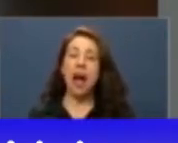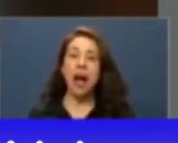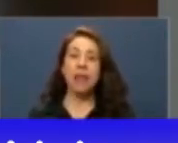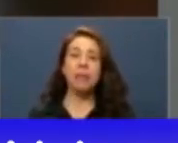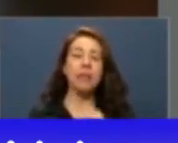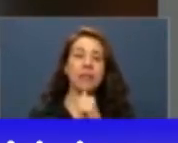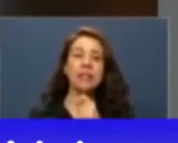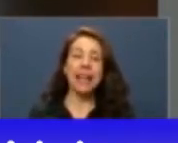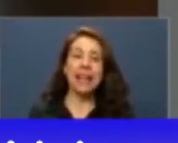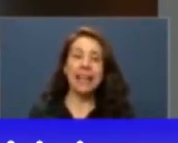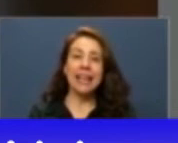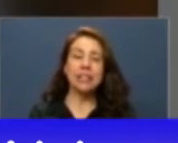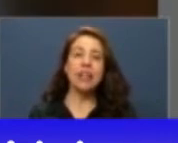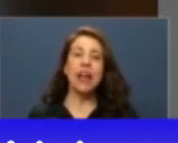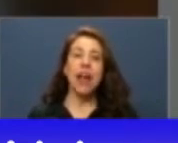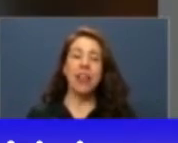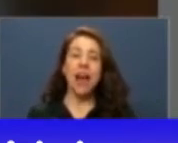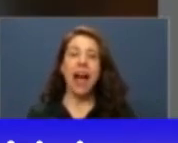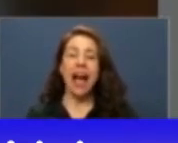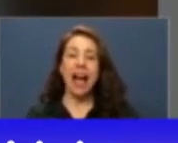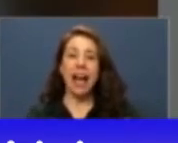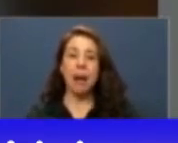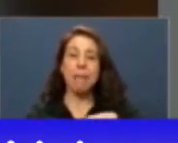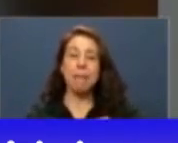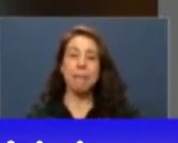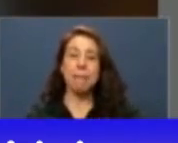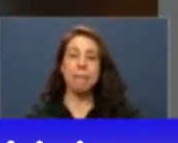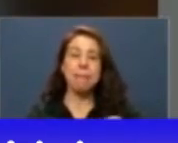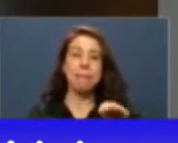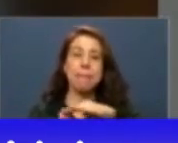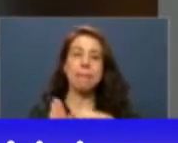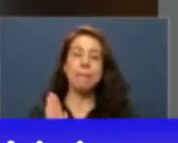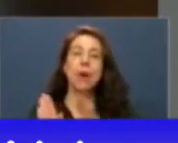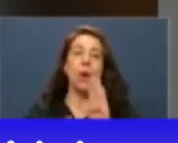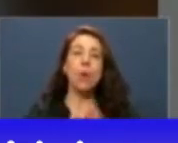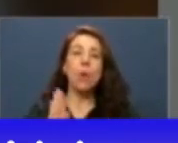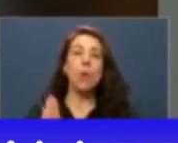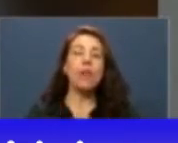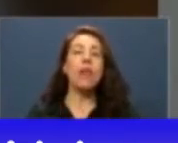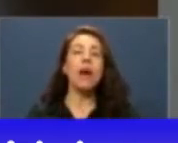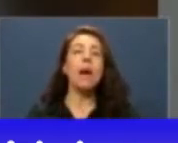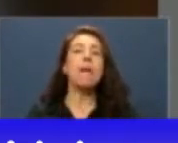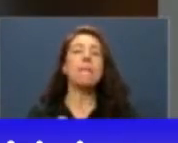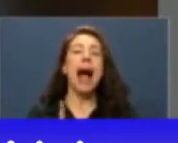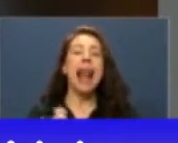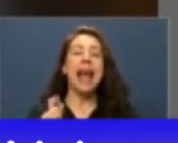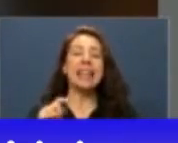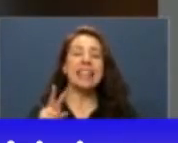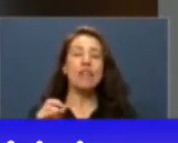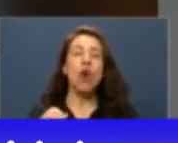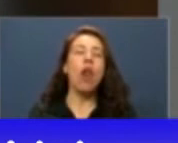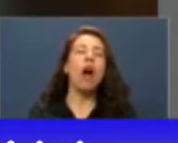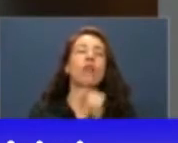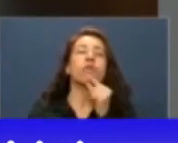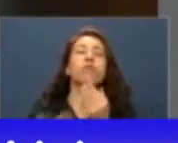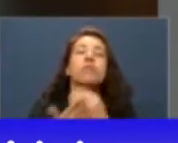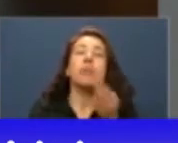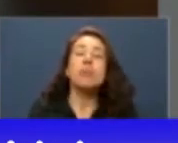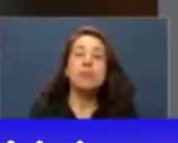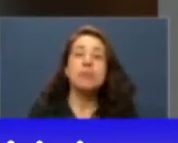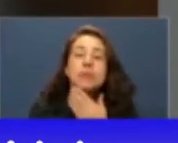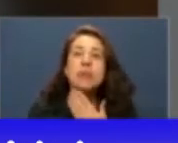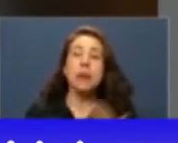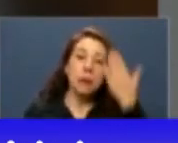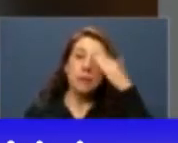la falta de gestión para proveer de cargo médico para el programa de cuidados paliativos y también la precariedad